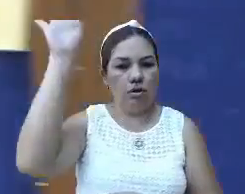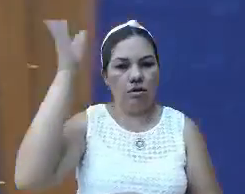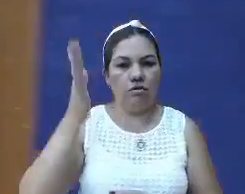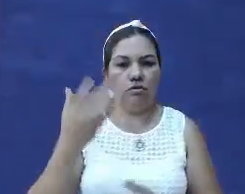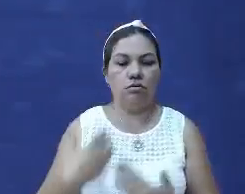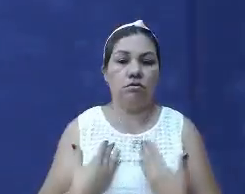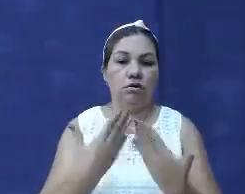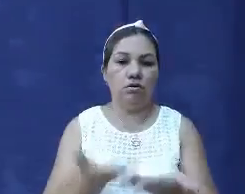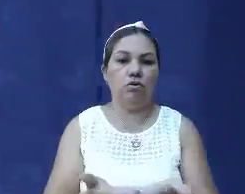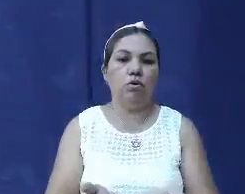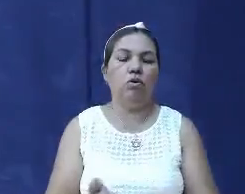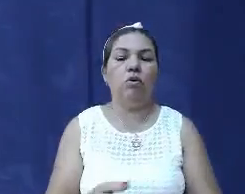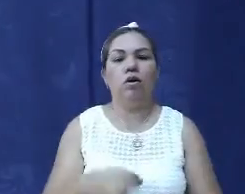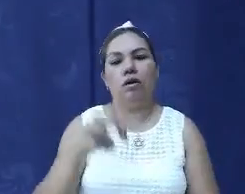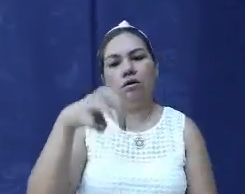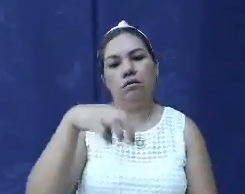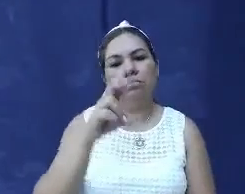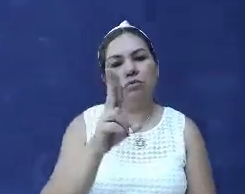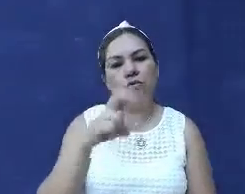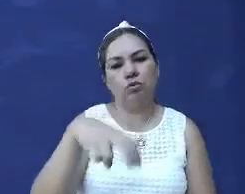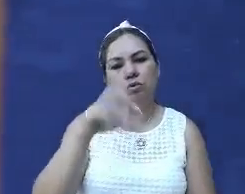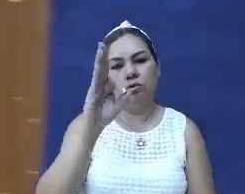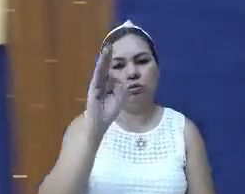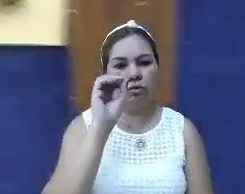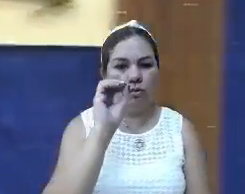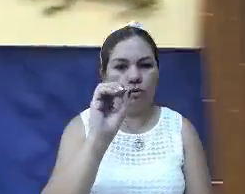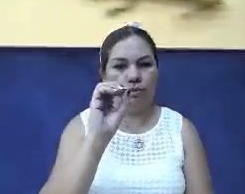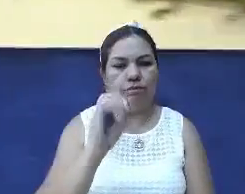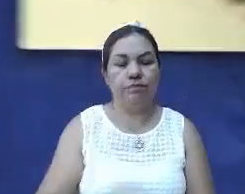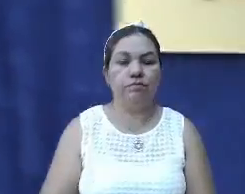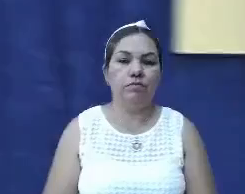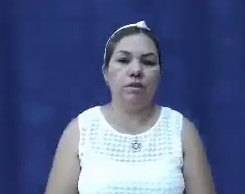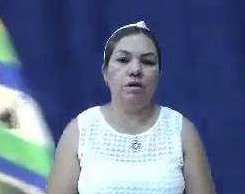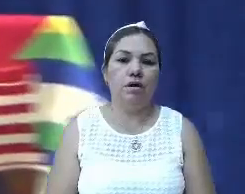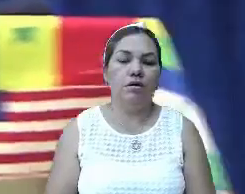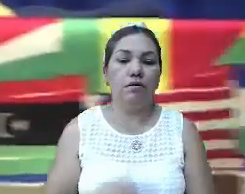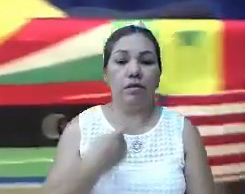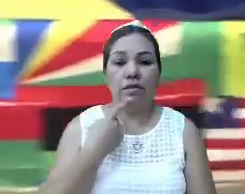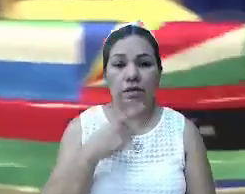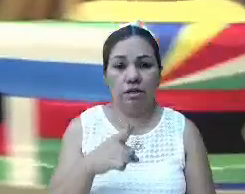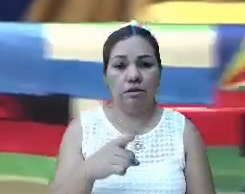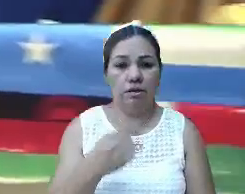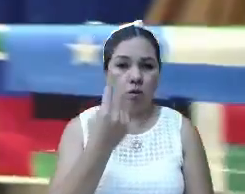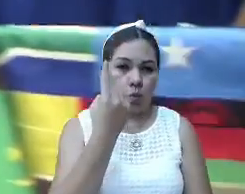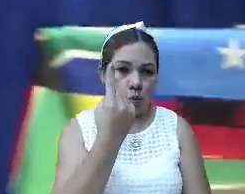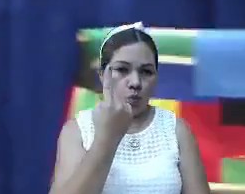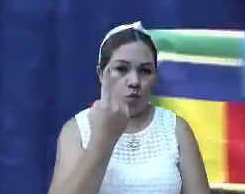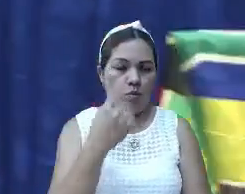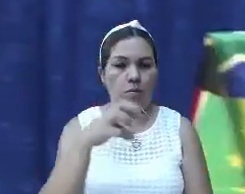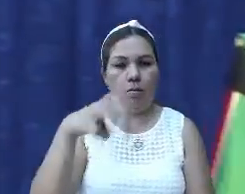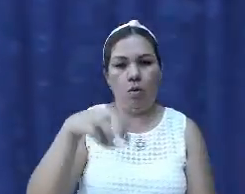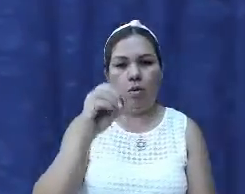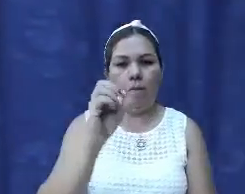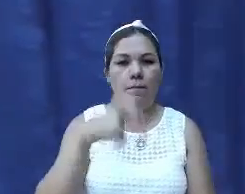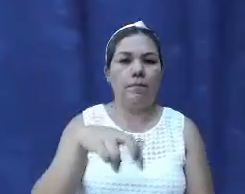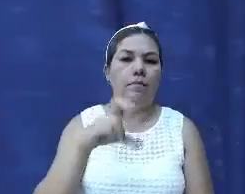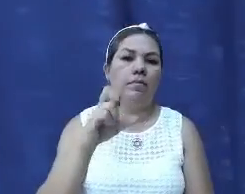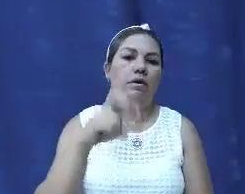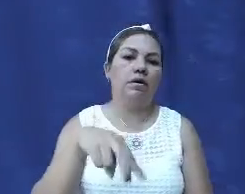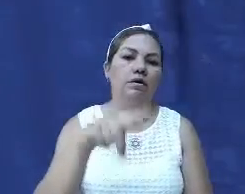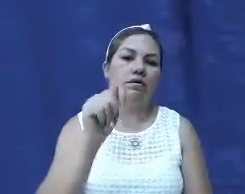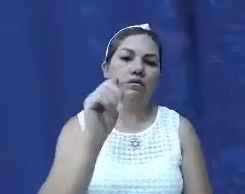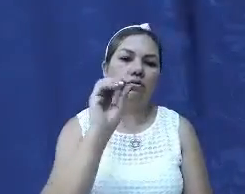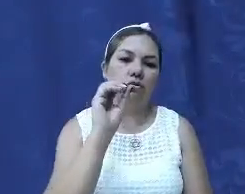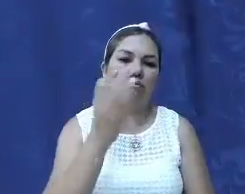en el mundo, con cosas del mundo. Pero dice que llegó un momento que en el lugar donde